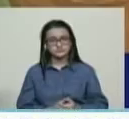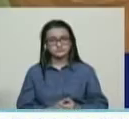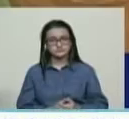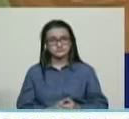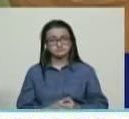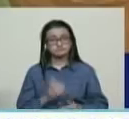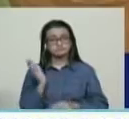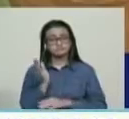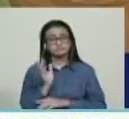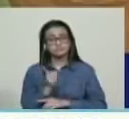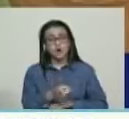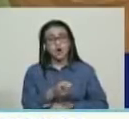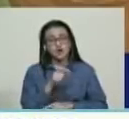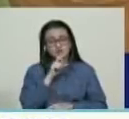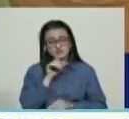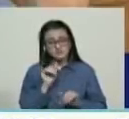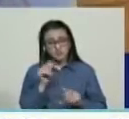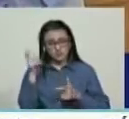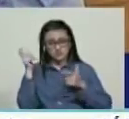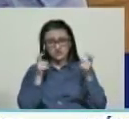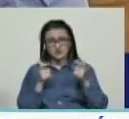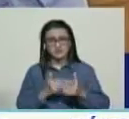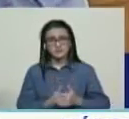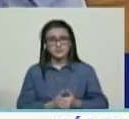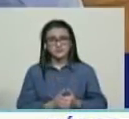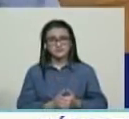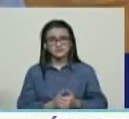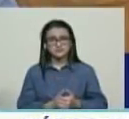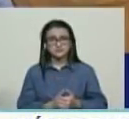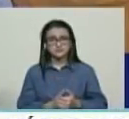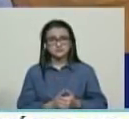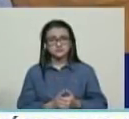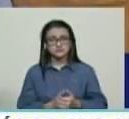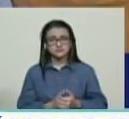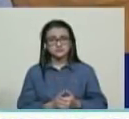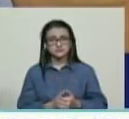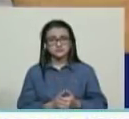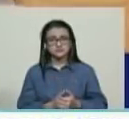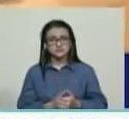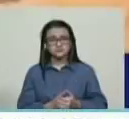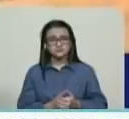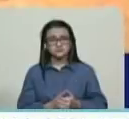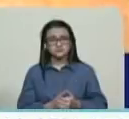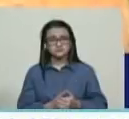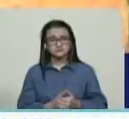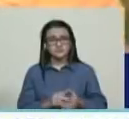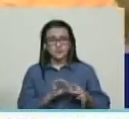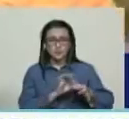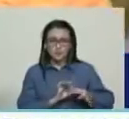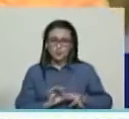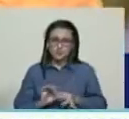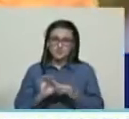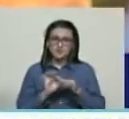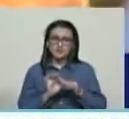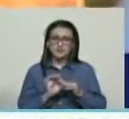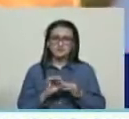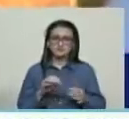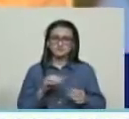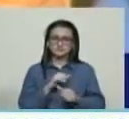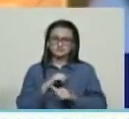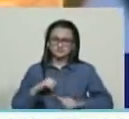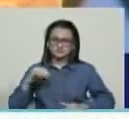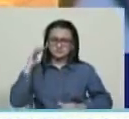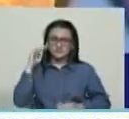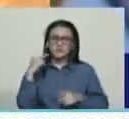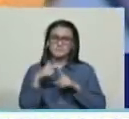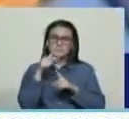Chávez. Y se vino a clamar por la unidad de nuestra Fuerza Armada Nacional Bolivariana, pero también